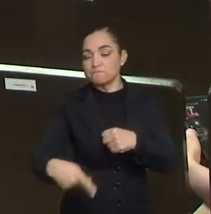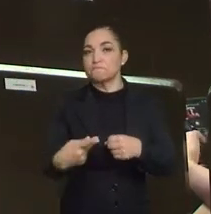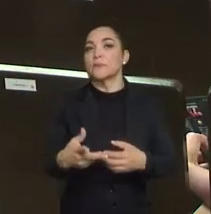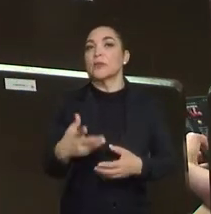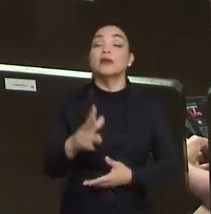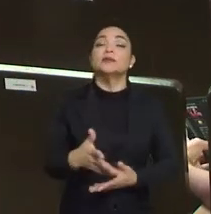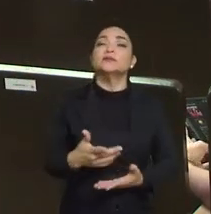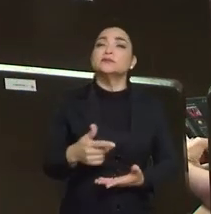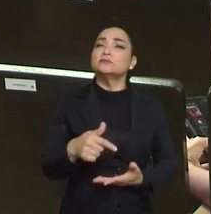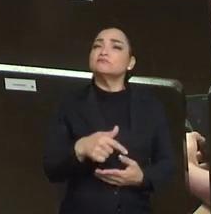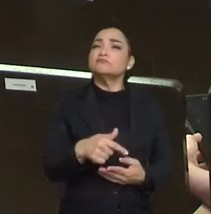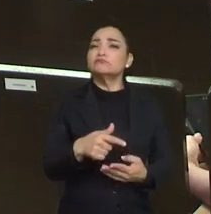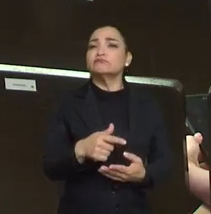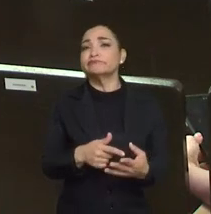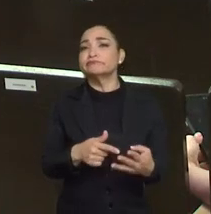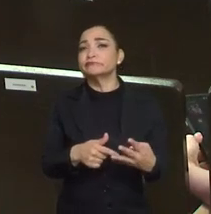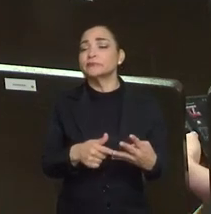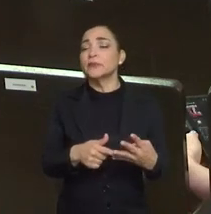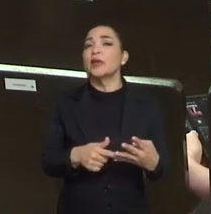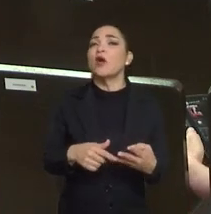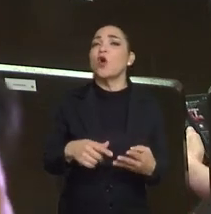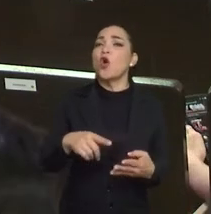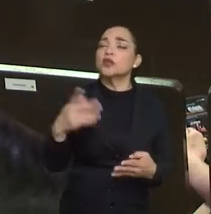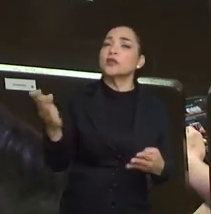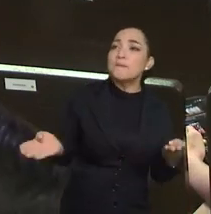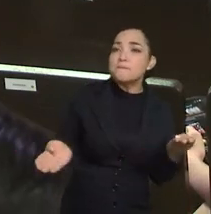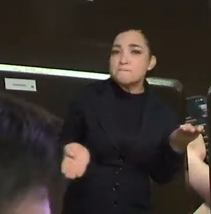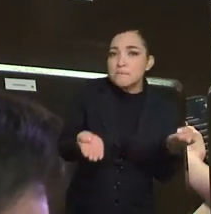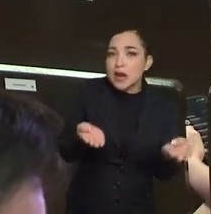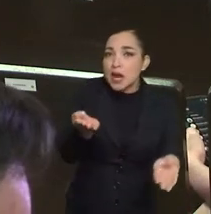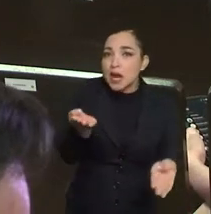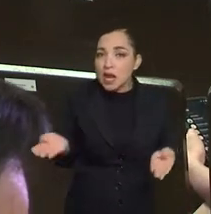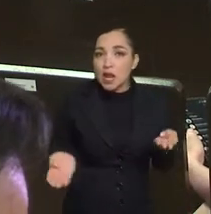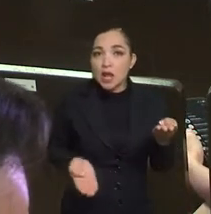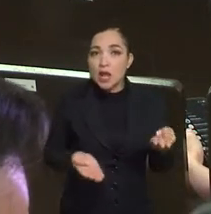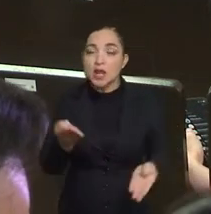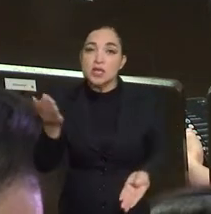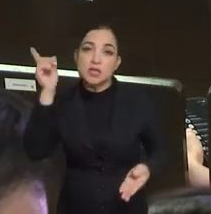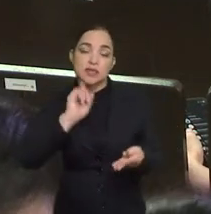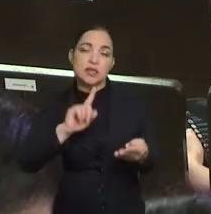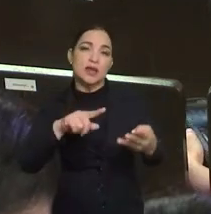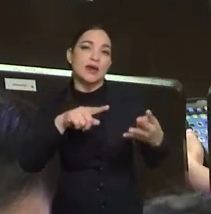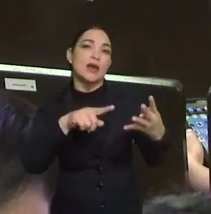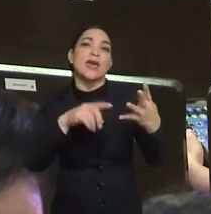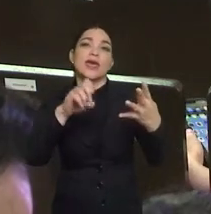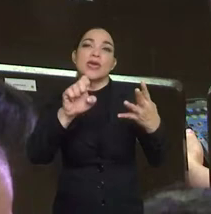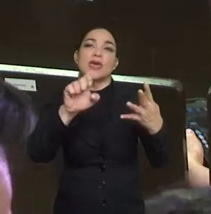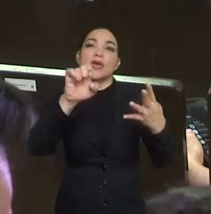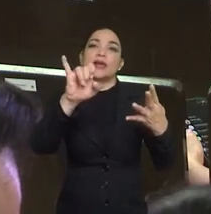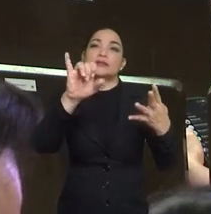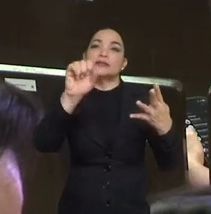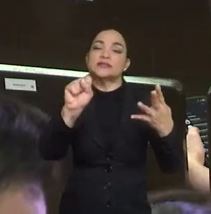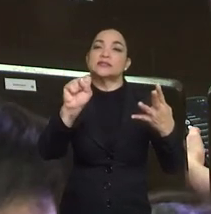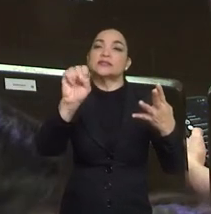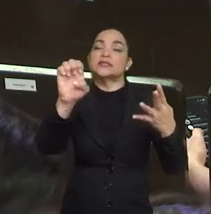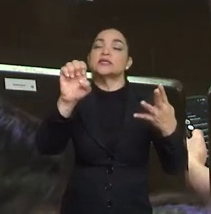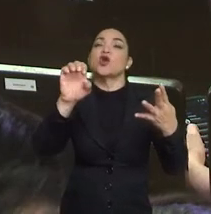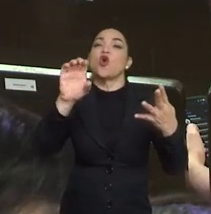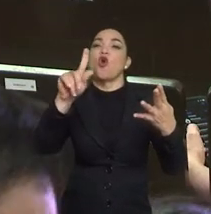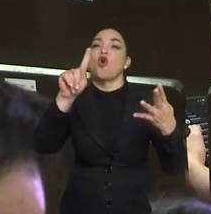y luego en bailarina, ¿cómo se llama? El Cicota. Dice que todavía baila, y